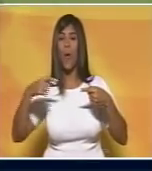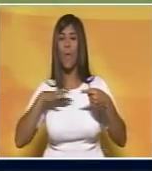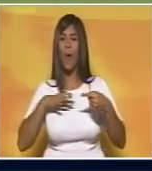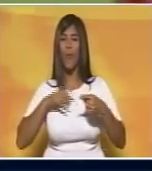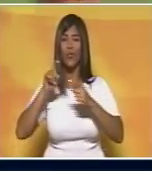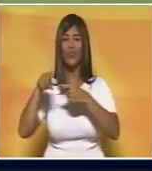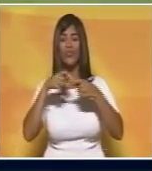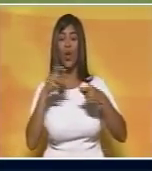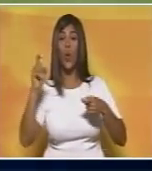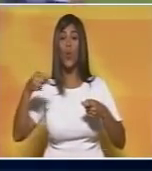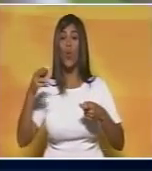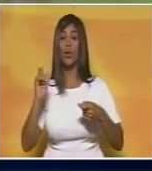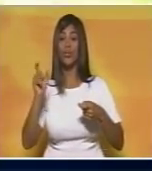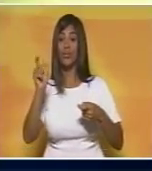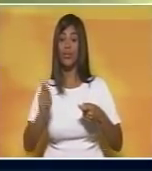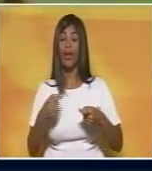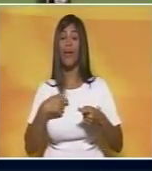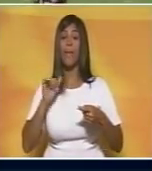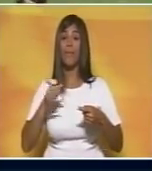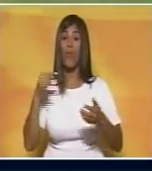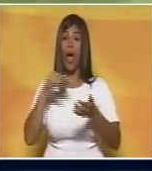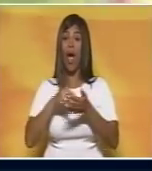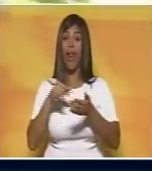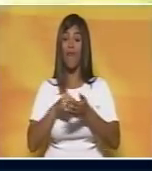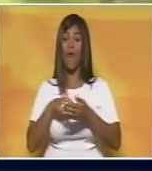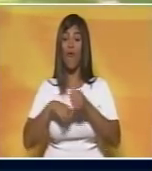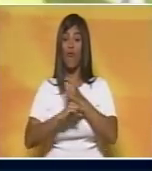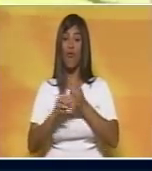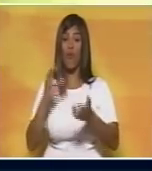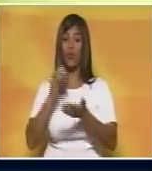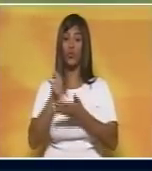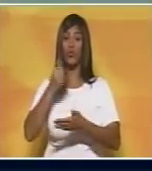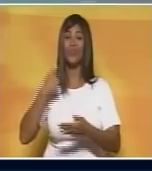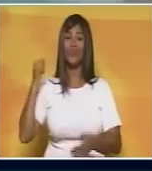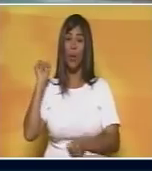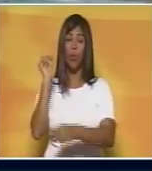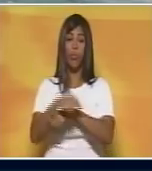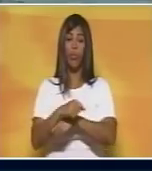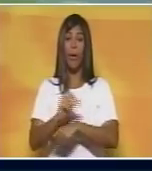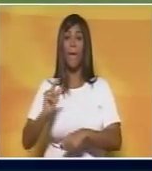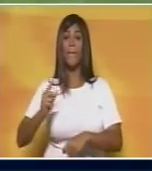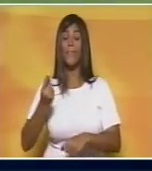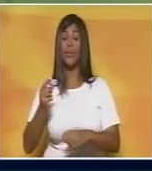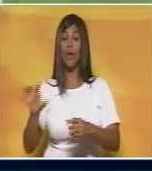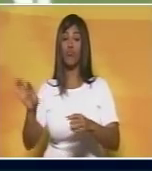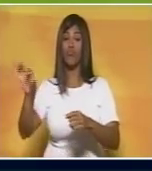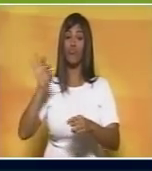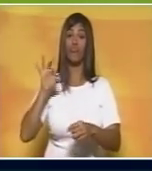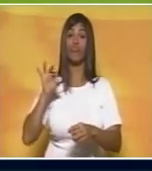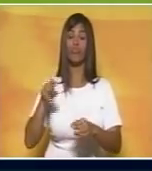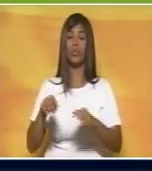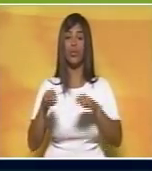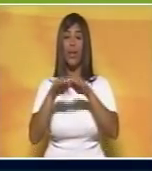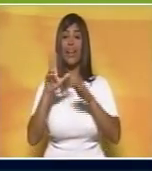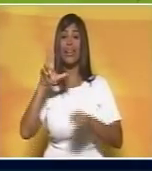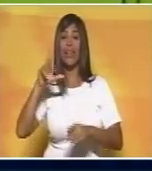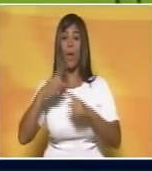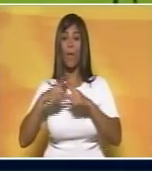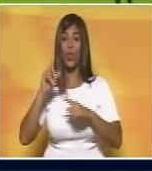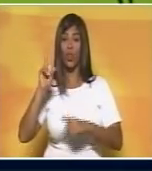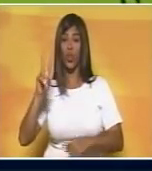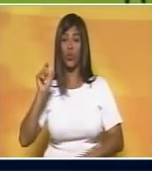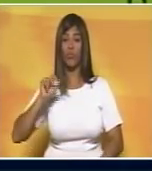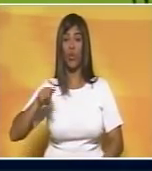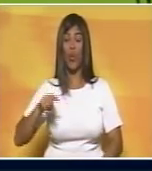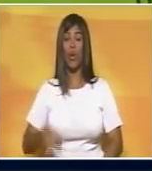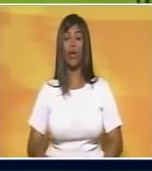El Académico derrotó a domicilio a Carabobo Fútbol Club 2-1 en Cabudare para hacerse con el primer cupo para un marcador global de 3-2 a